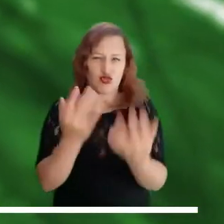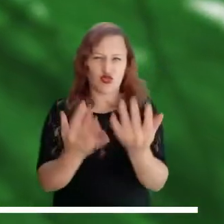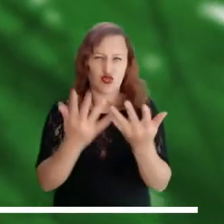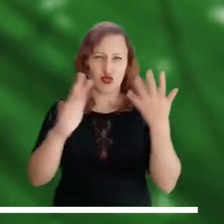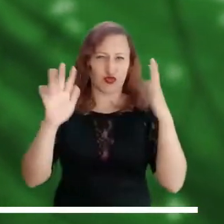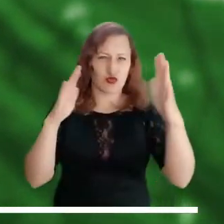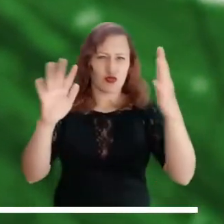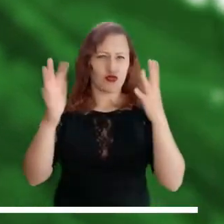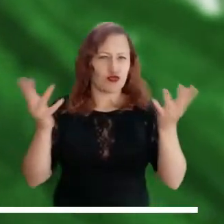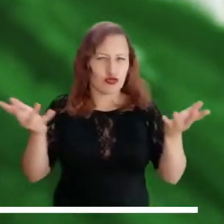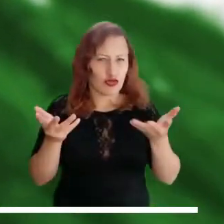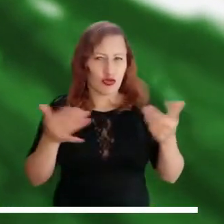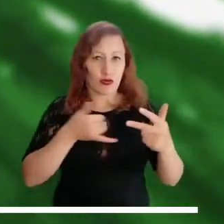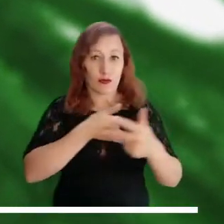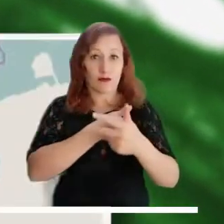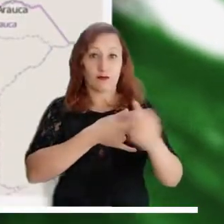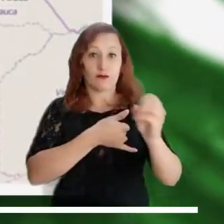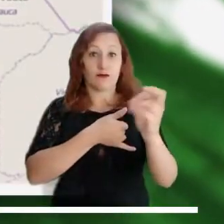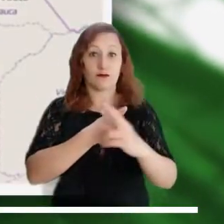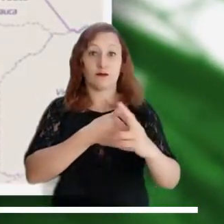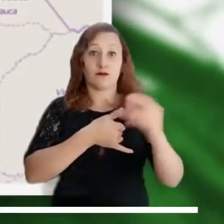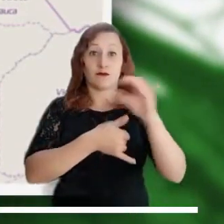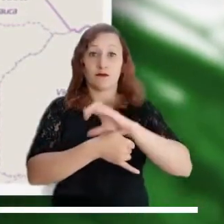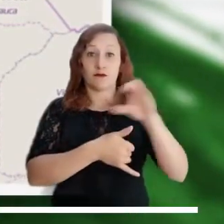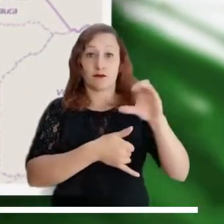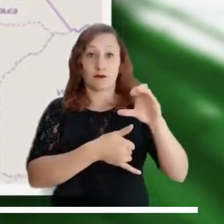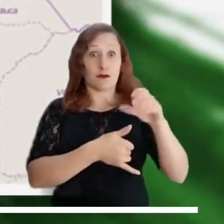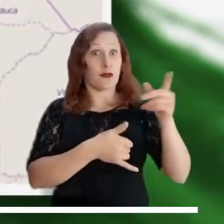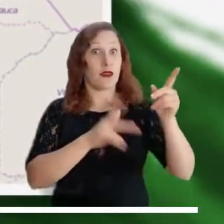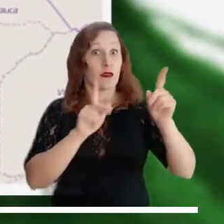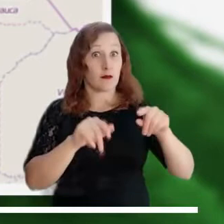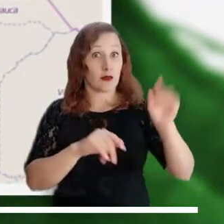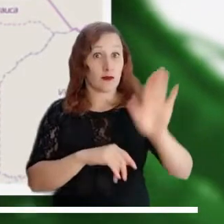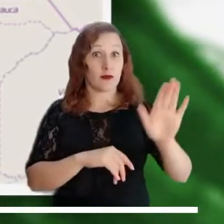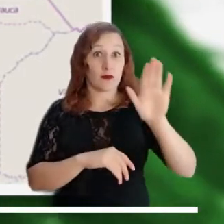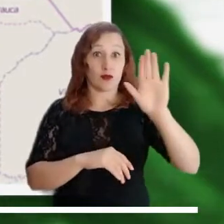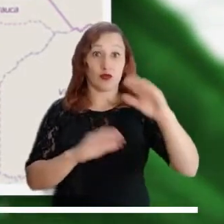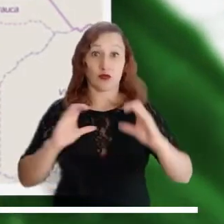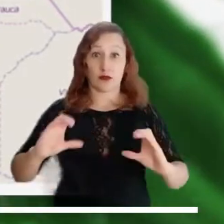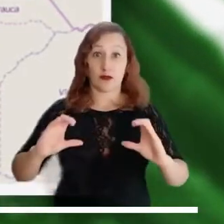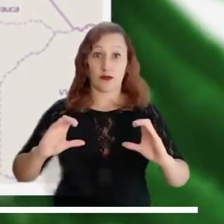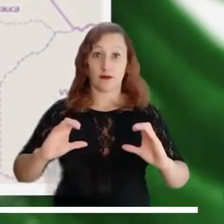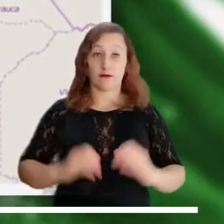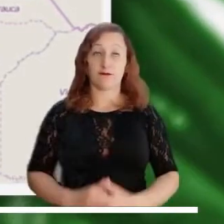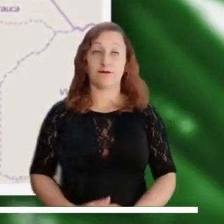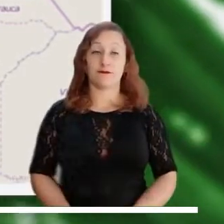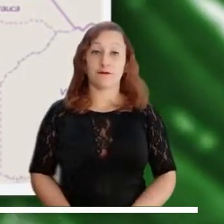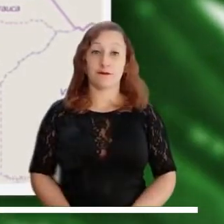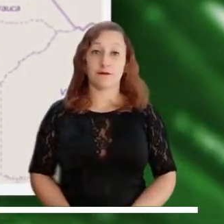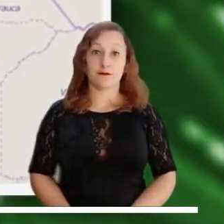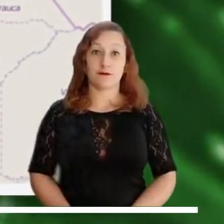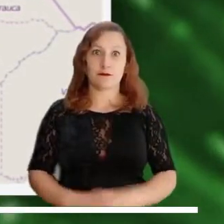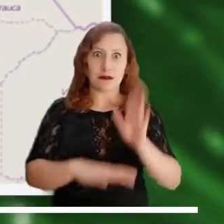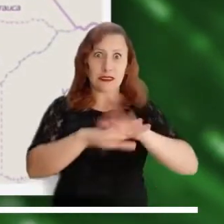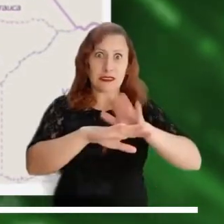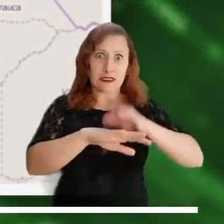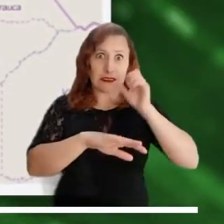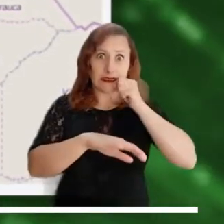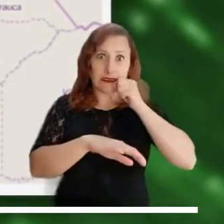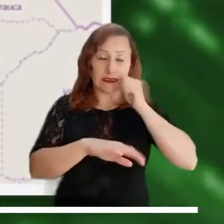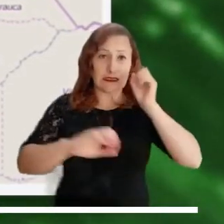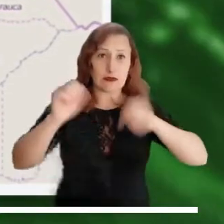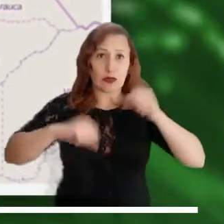Alerta roja por probables incendios en algunos sectores de los Andes, la Orinoquía y el Caribe, así como en el departamento de Caquetá.